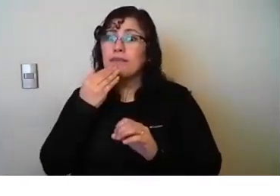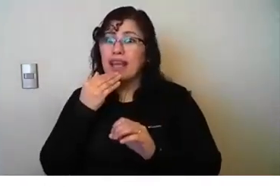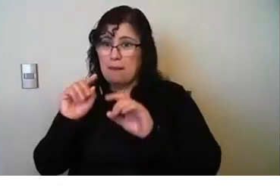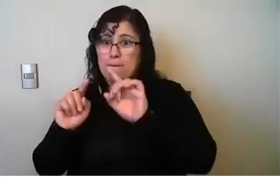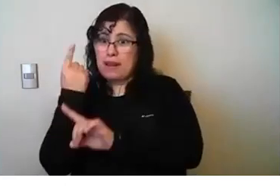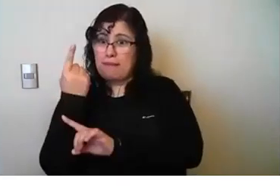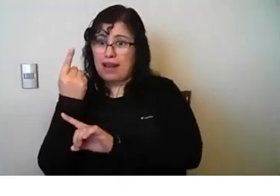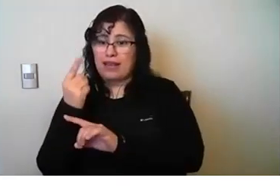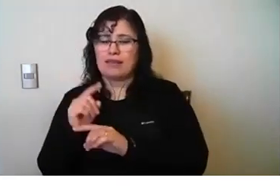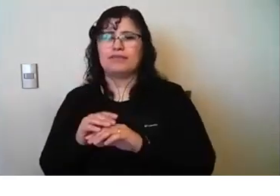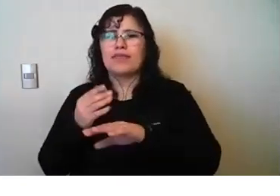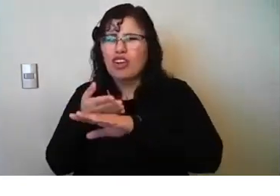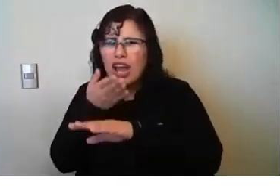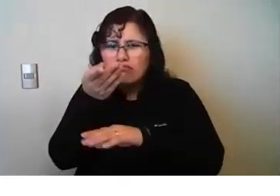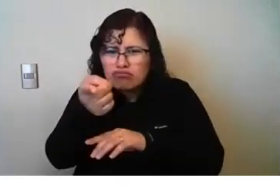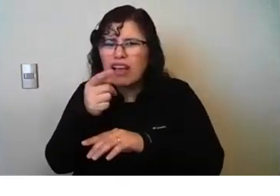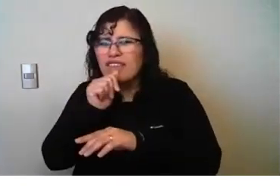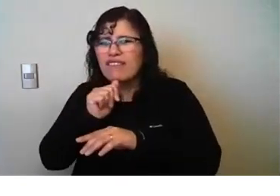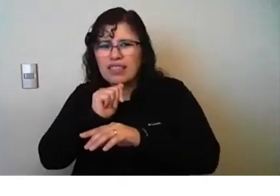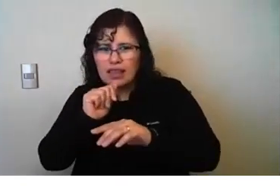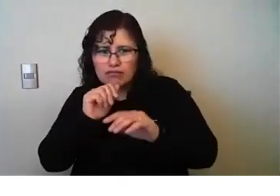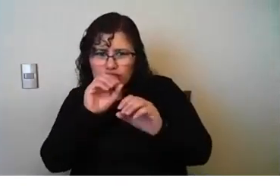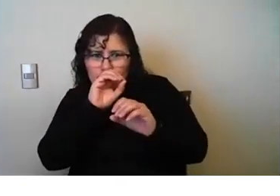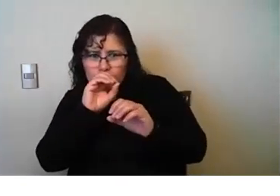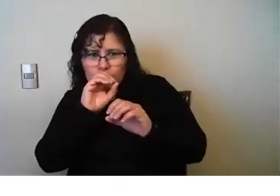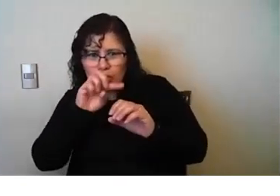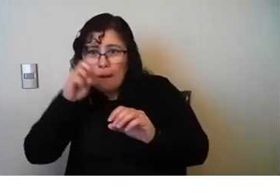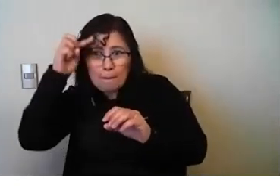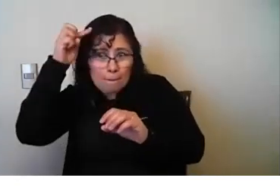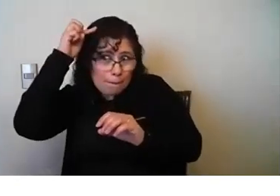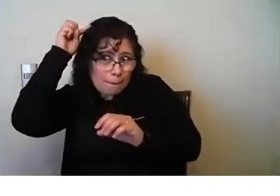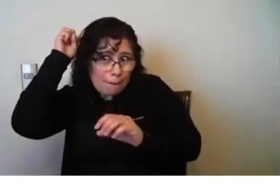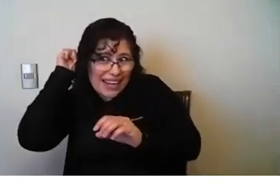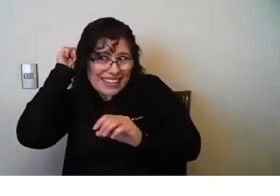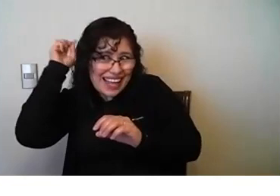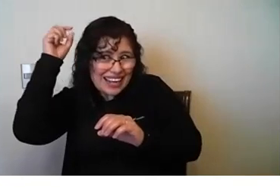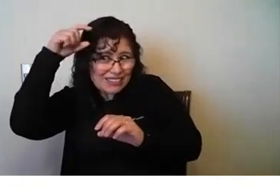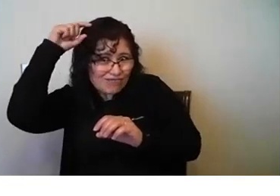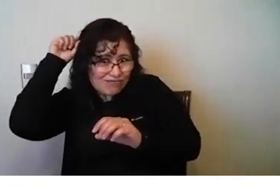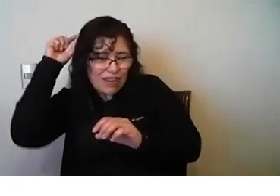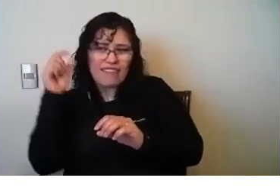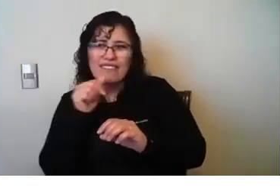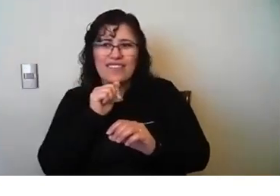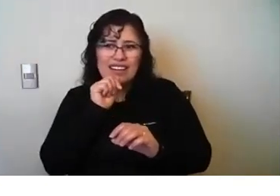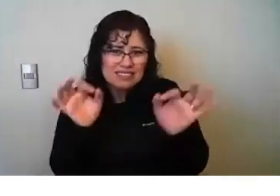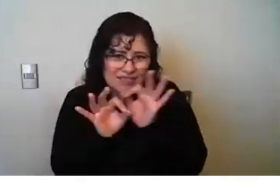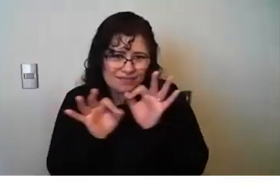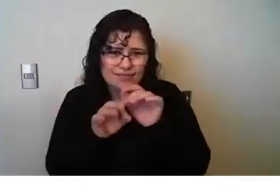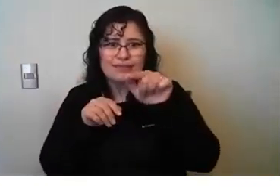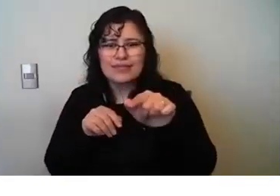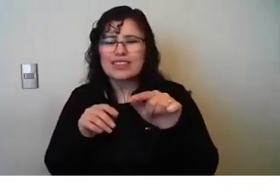aquí corresponde a esta área del lóbulo parietal. Por tanto, esta zona corresponde a un área de